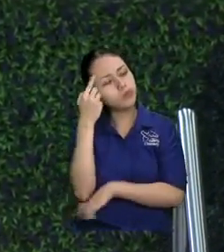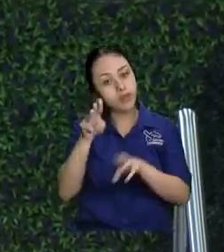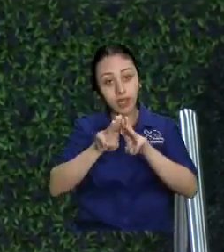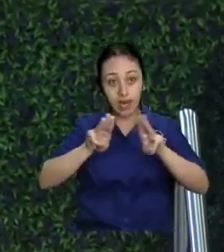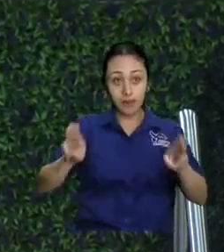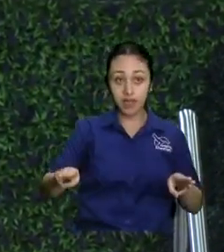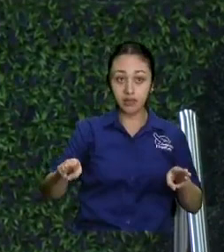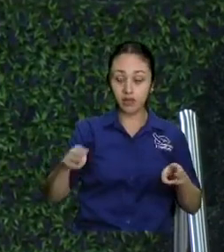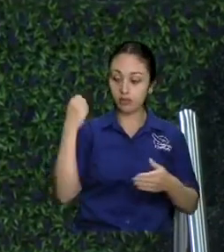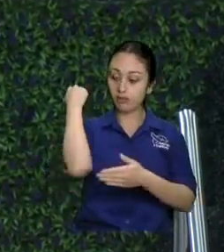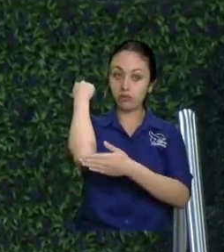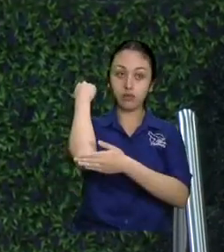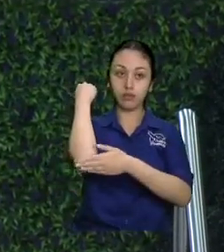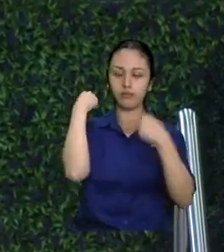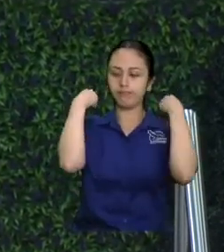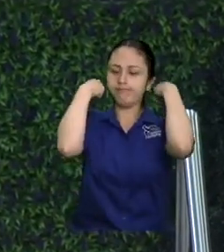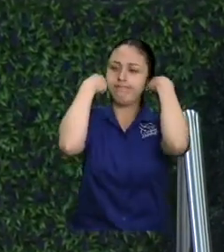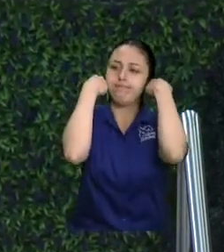yo.